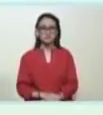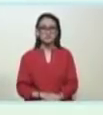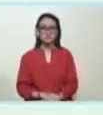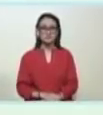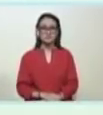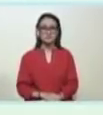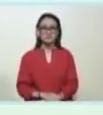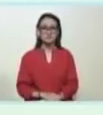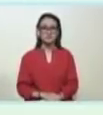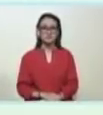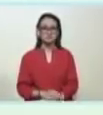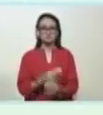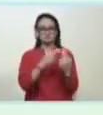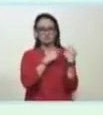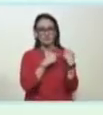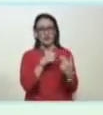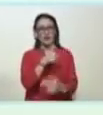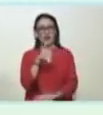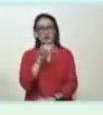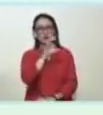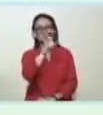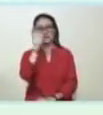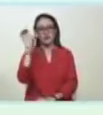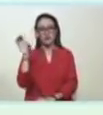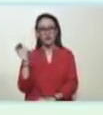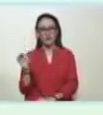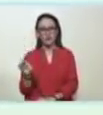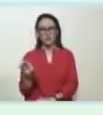de los estados